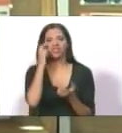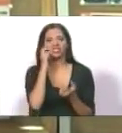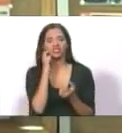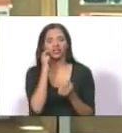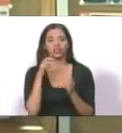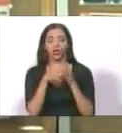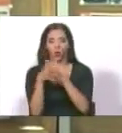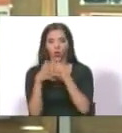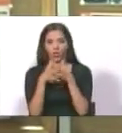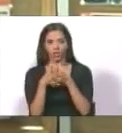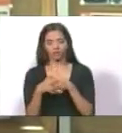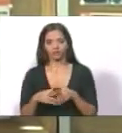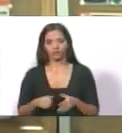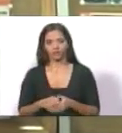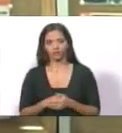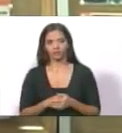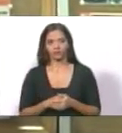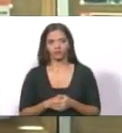Unidos.